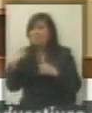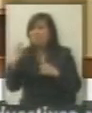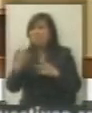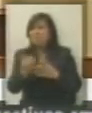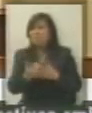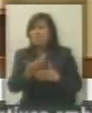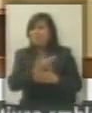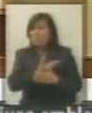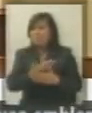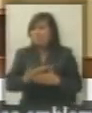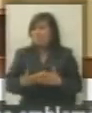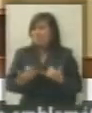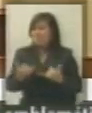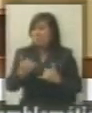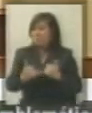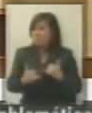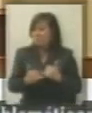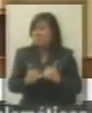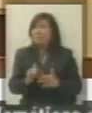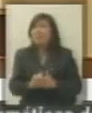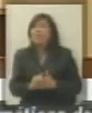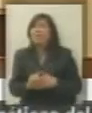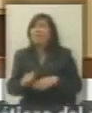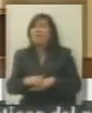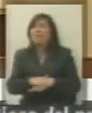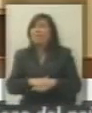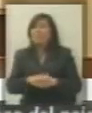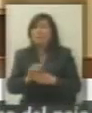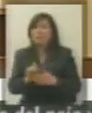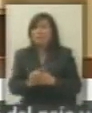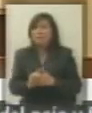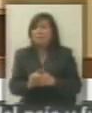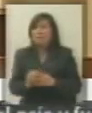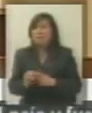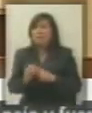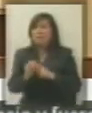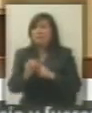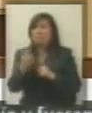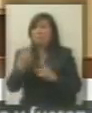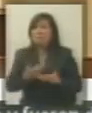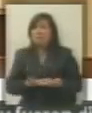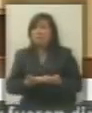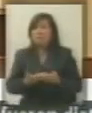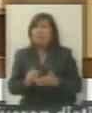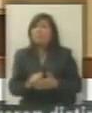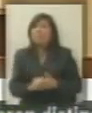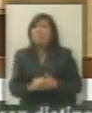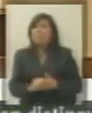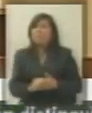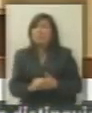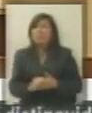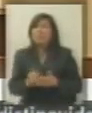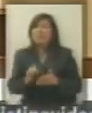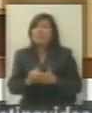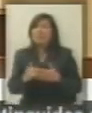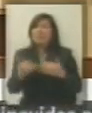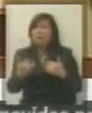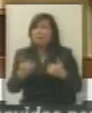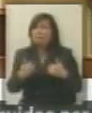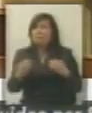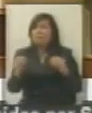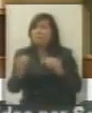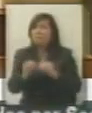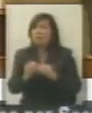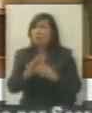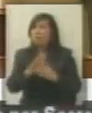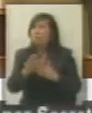del Gobierno para esta última etapa de gestión y las principales medidas para llevarlas a cabo, en las que concentraremos